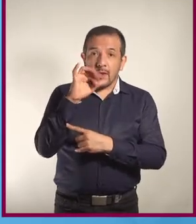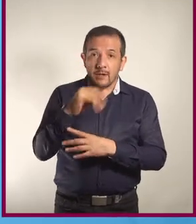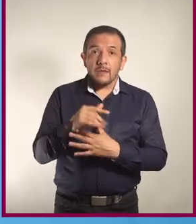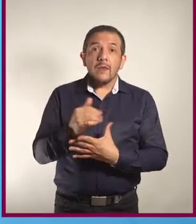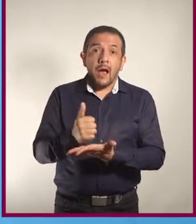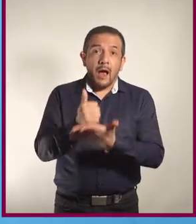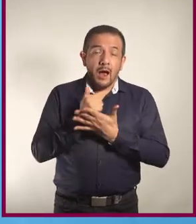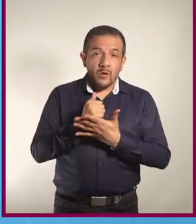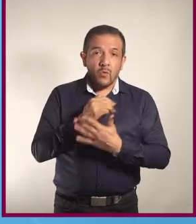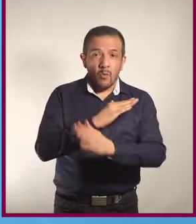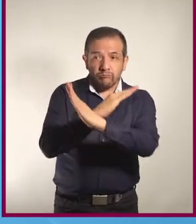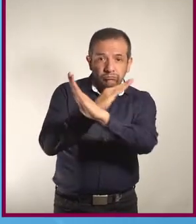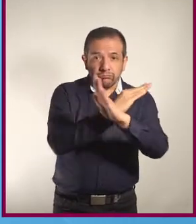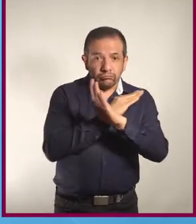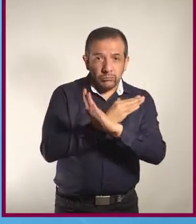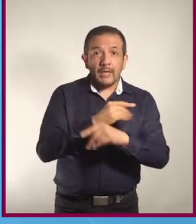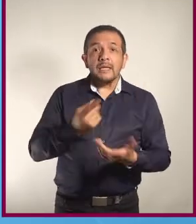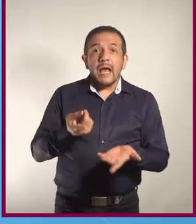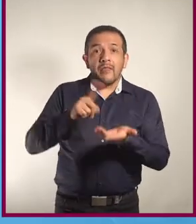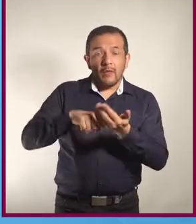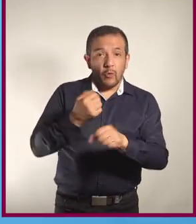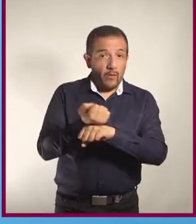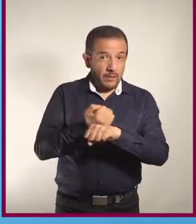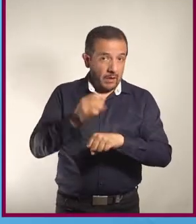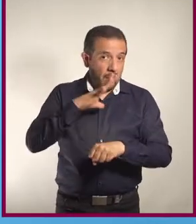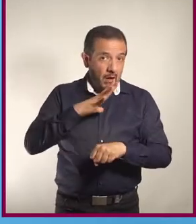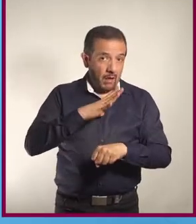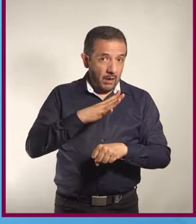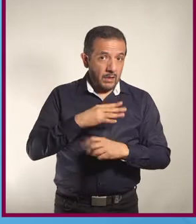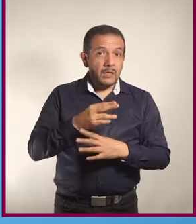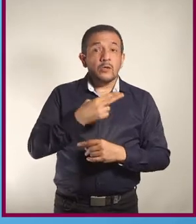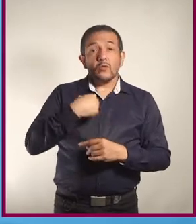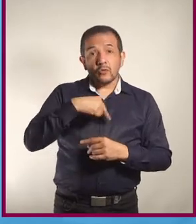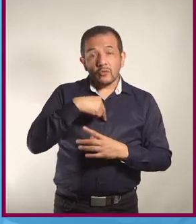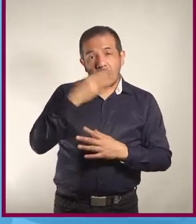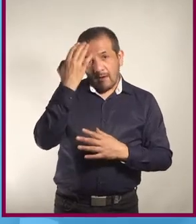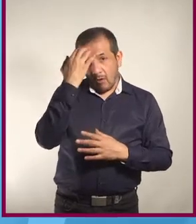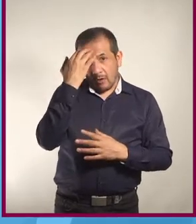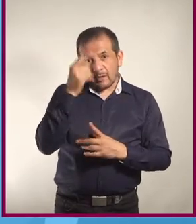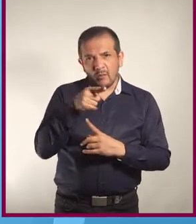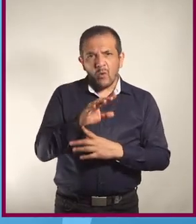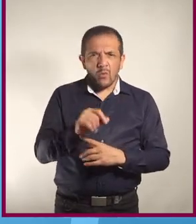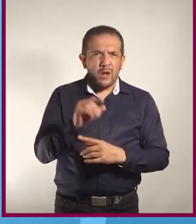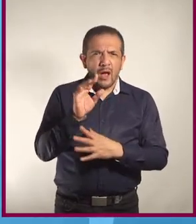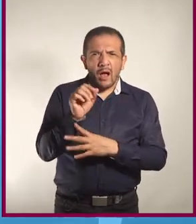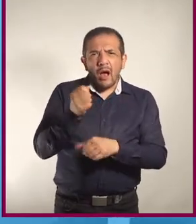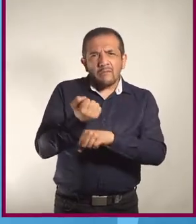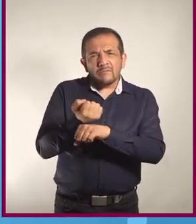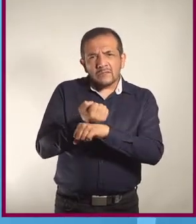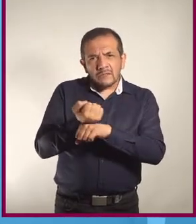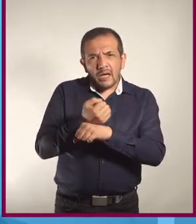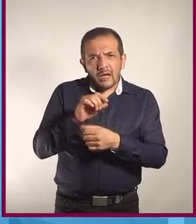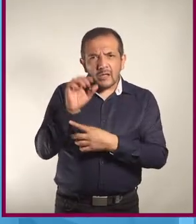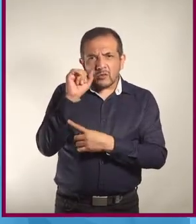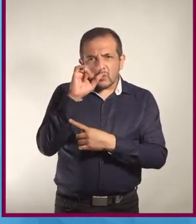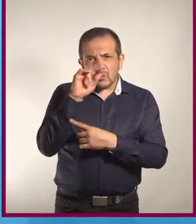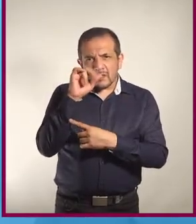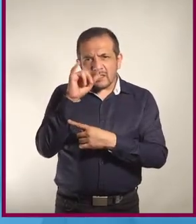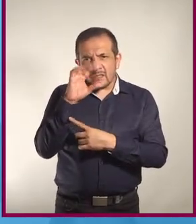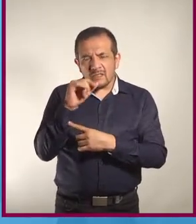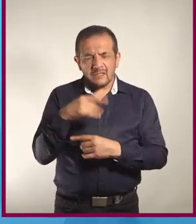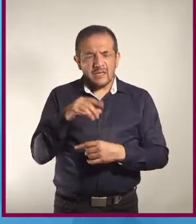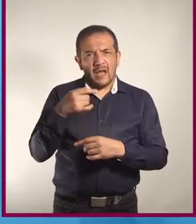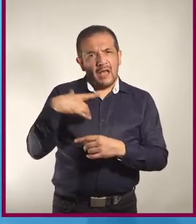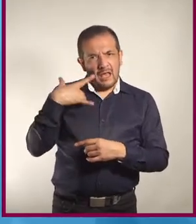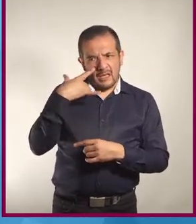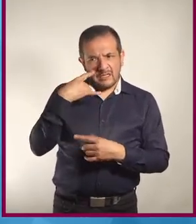sistema inmune y circulan por la sangre, lo cual se reconoce como sustancias extrañas para los organismos,